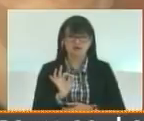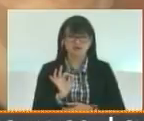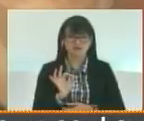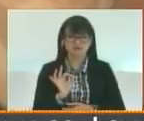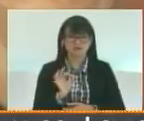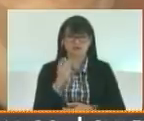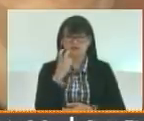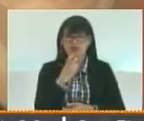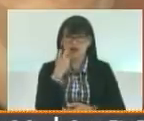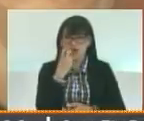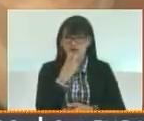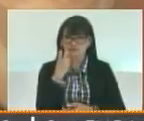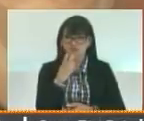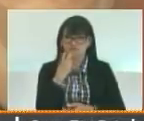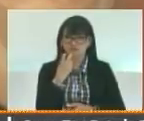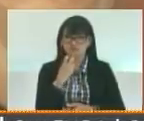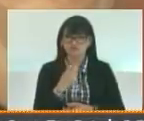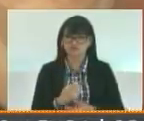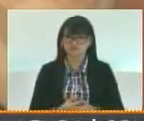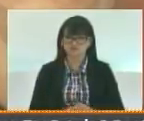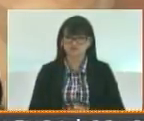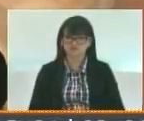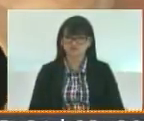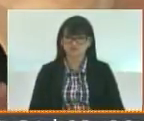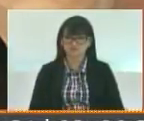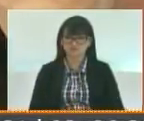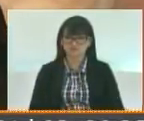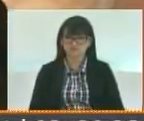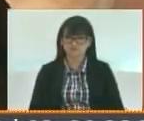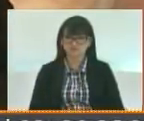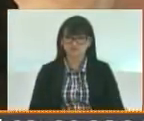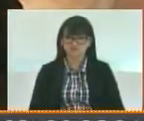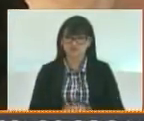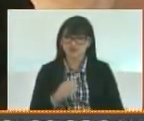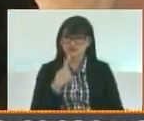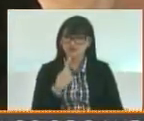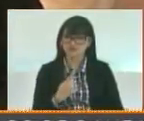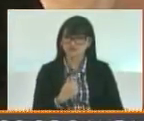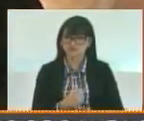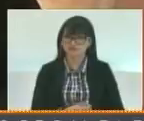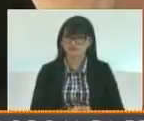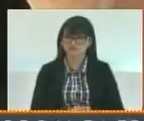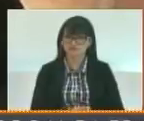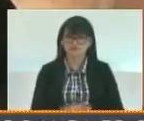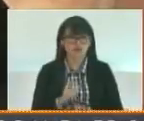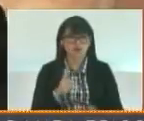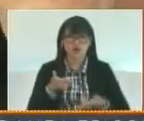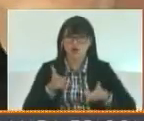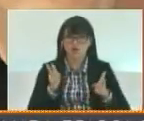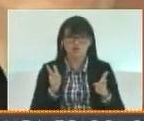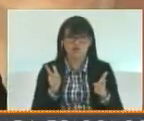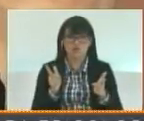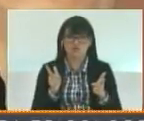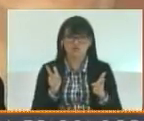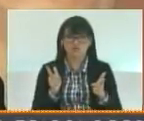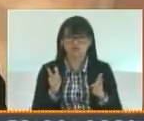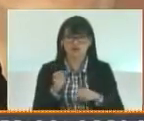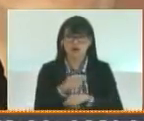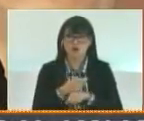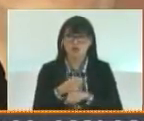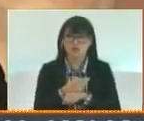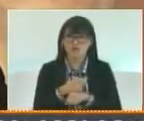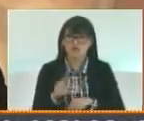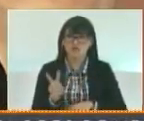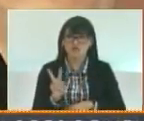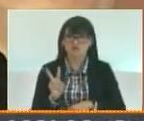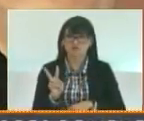idioma inglés, donde dice que ellos no autorizarán al gobierno de Venezuela